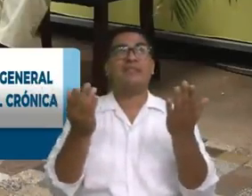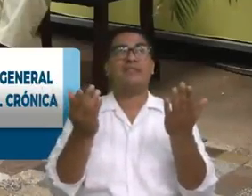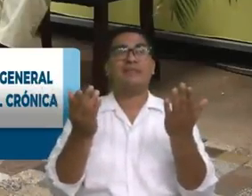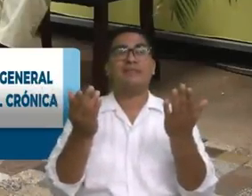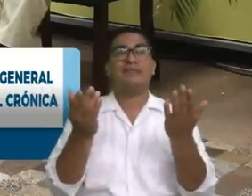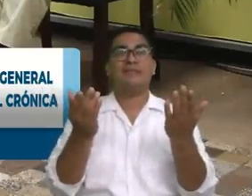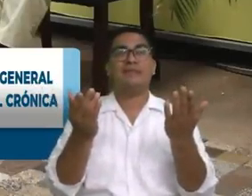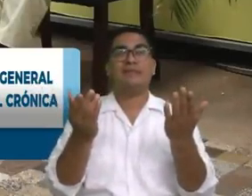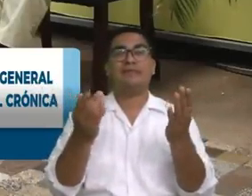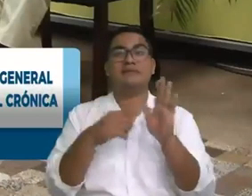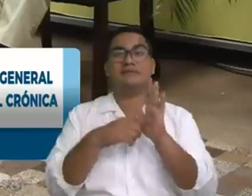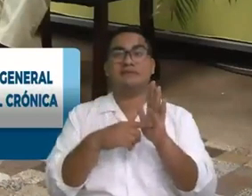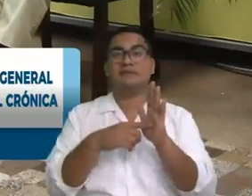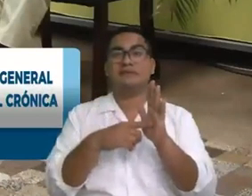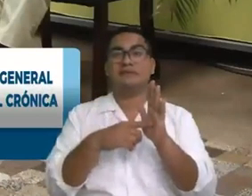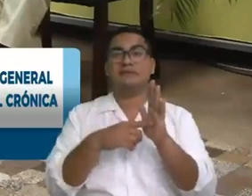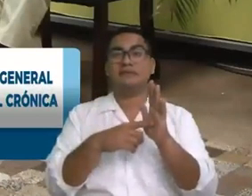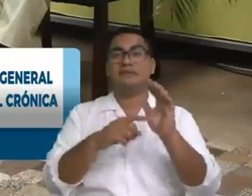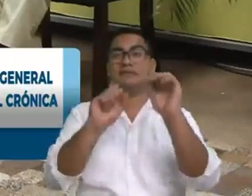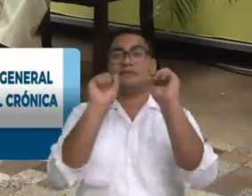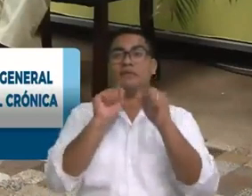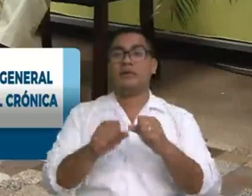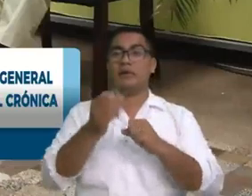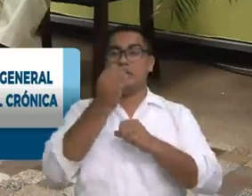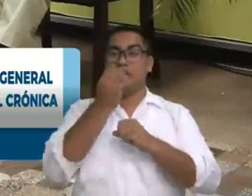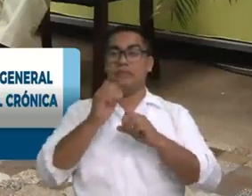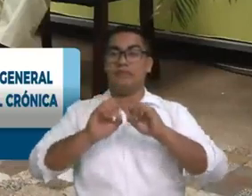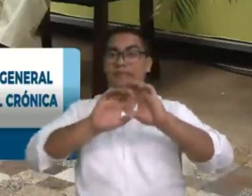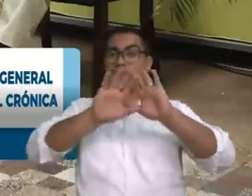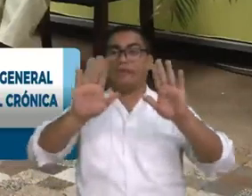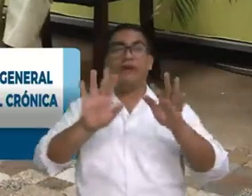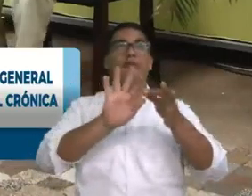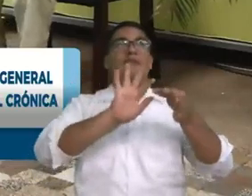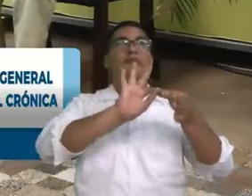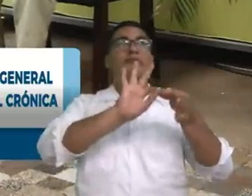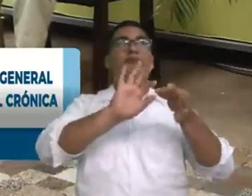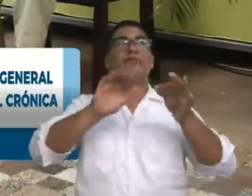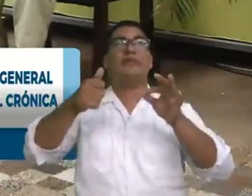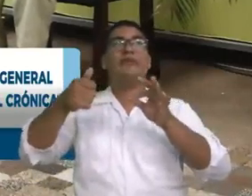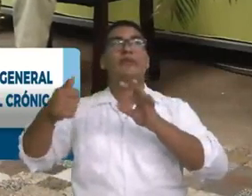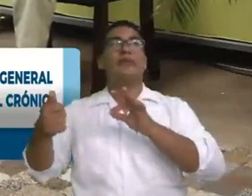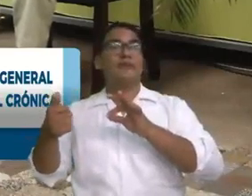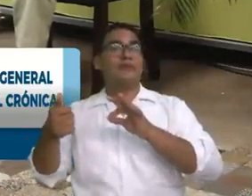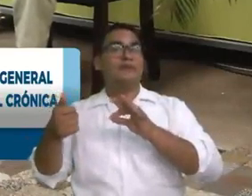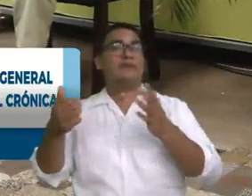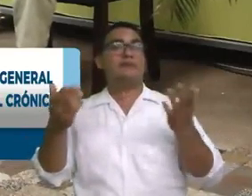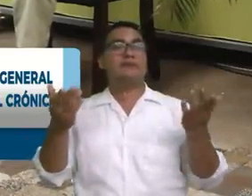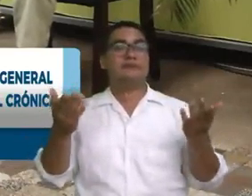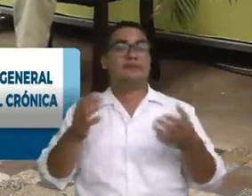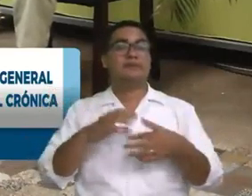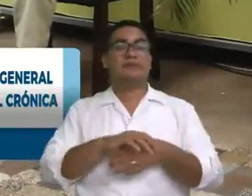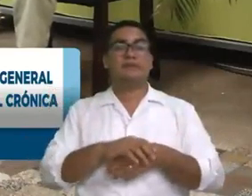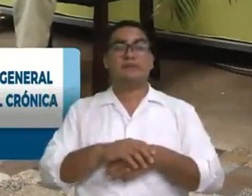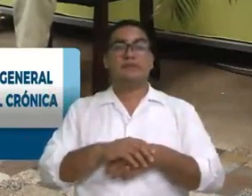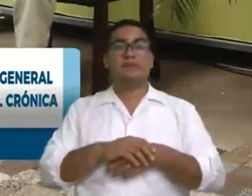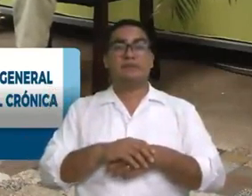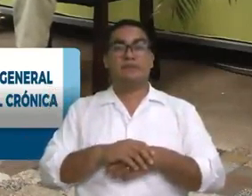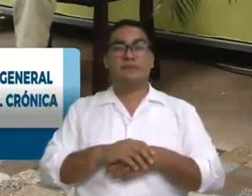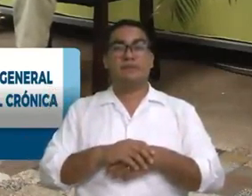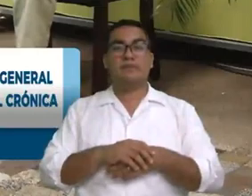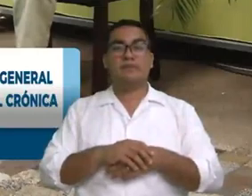que, pues en su desayuno puede ser algún tipo de frutas, ¿verdad? Tiene que